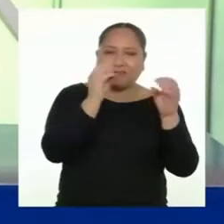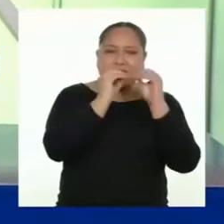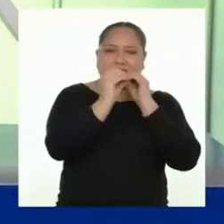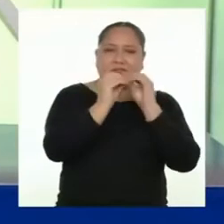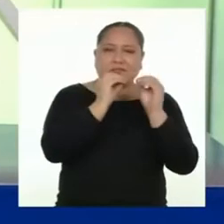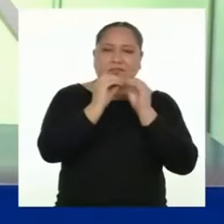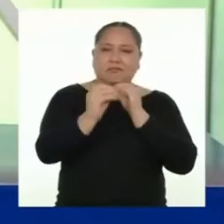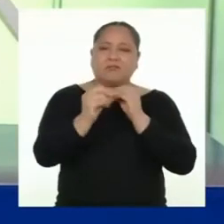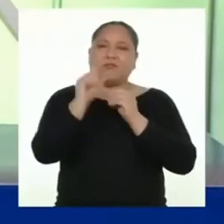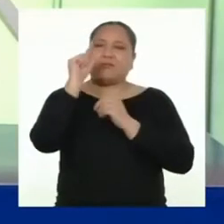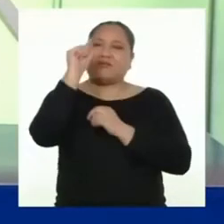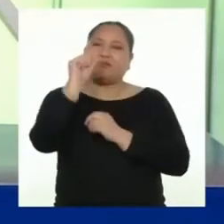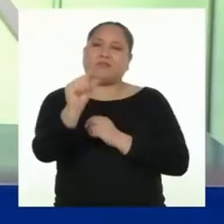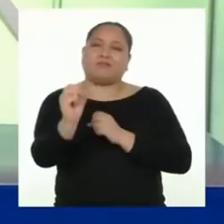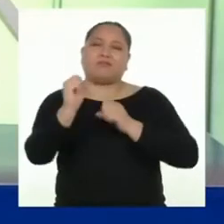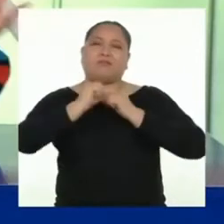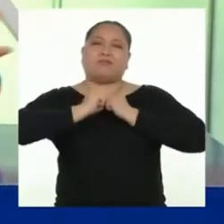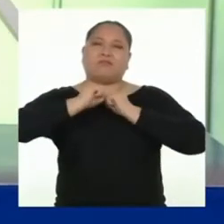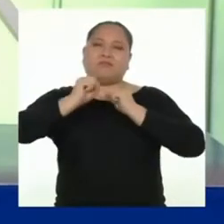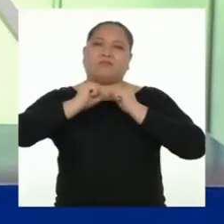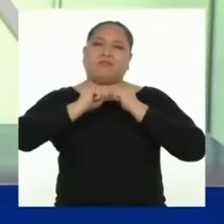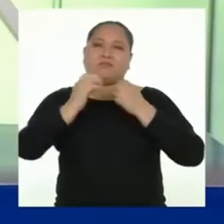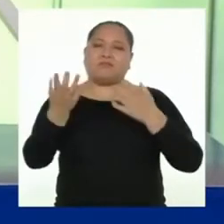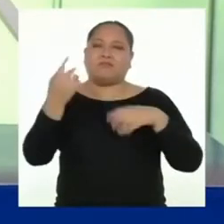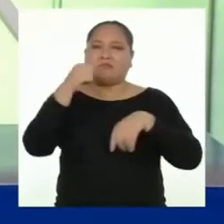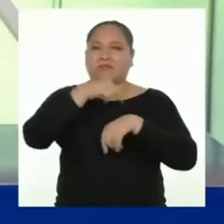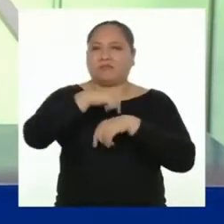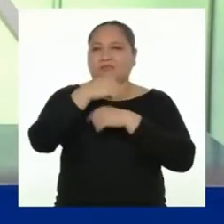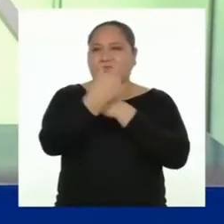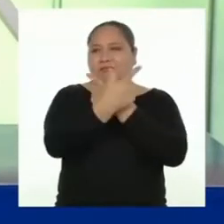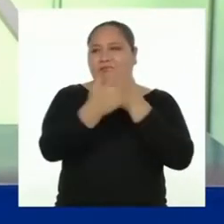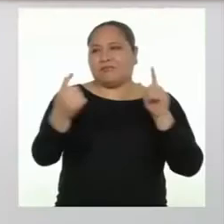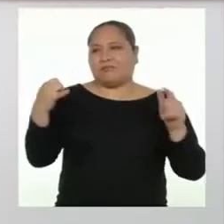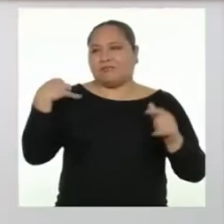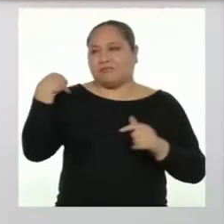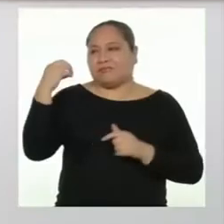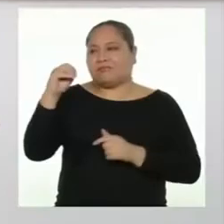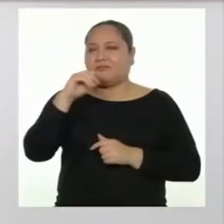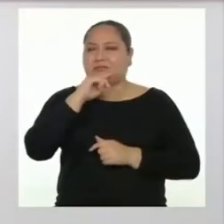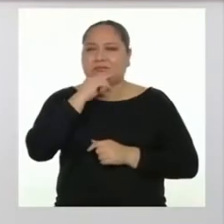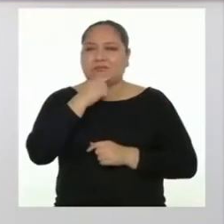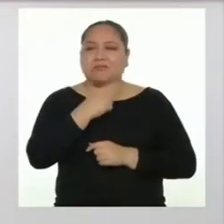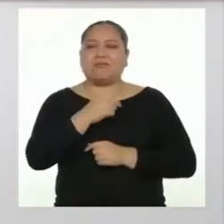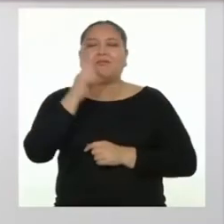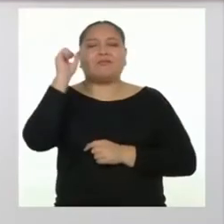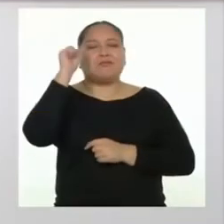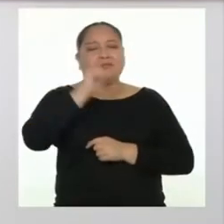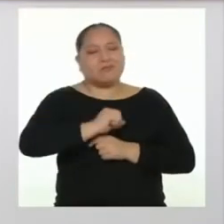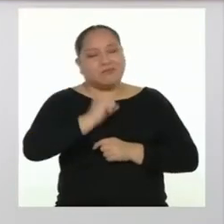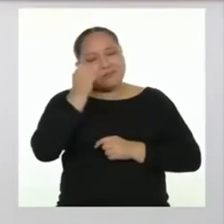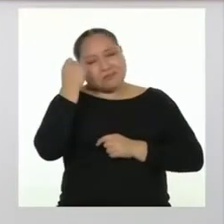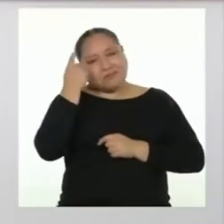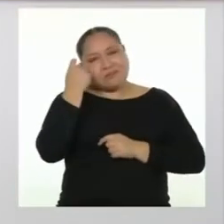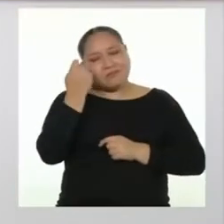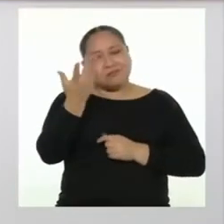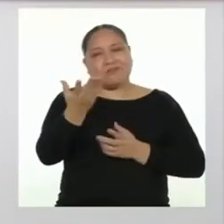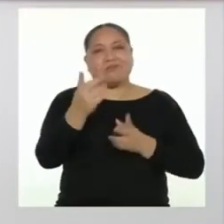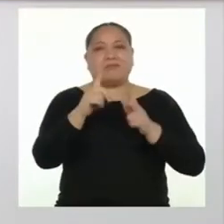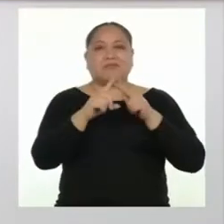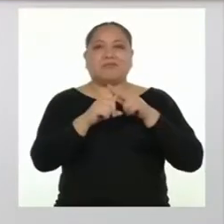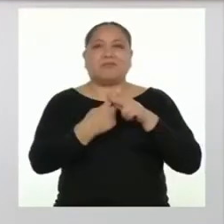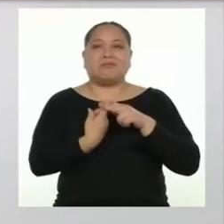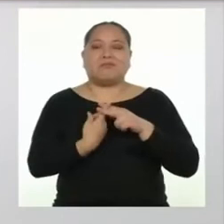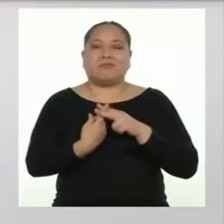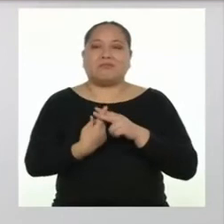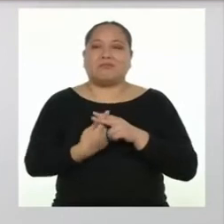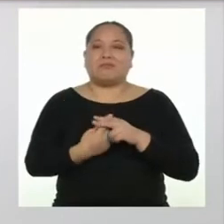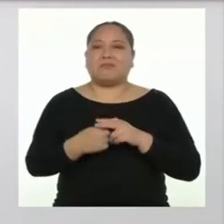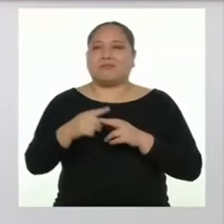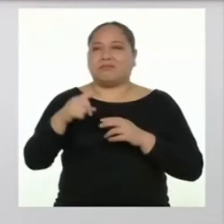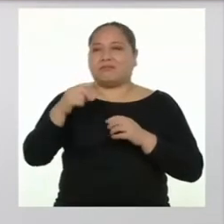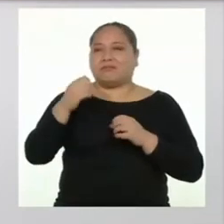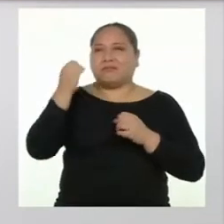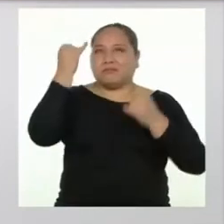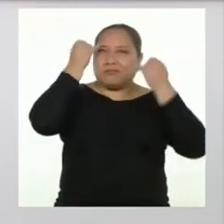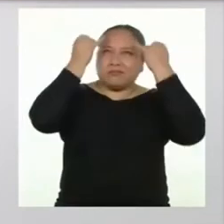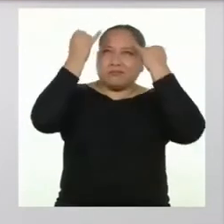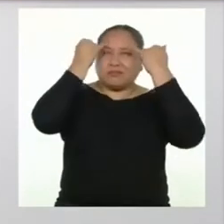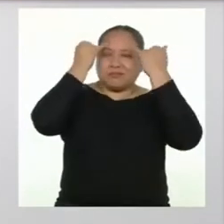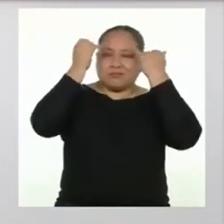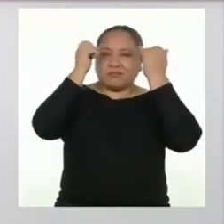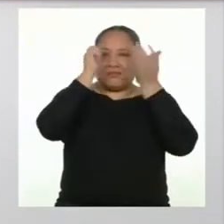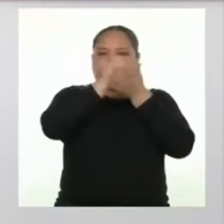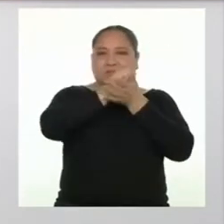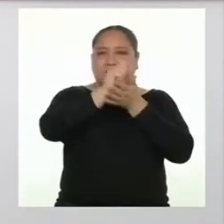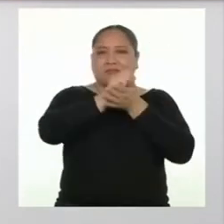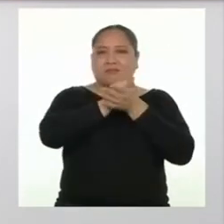problema de la insuficiente actividad física y de tiempo libre de las adolescentes. Te entiendo por completo. Empecemos con una lluvia de